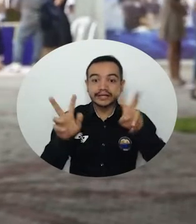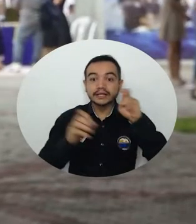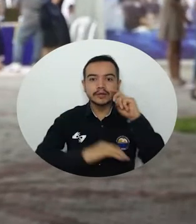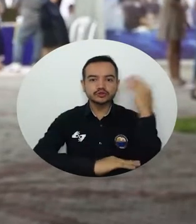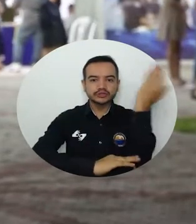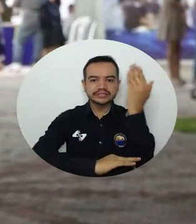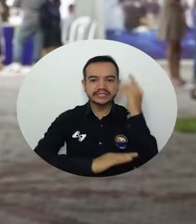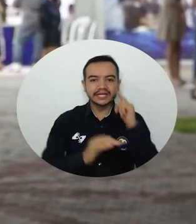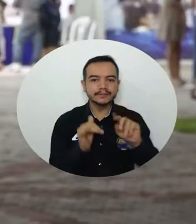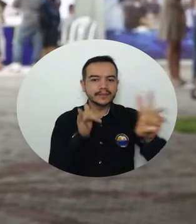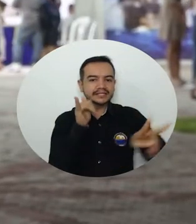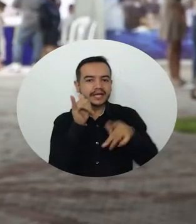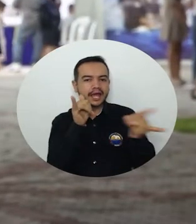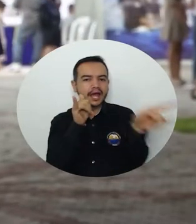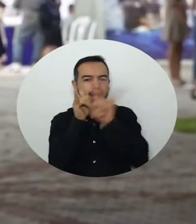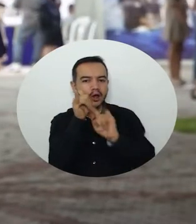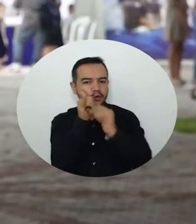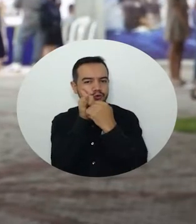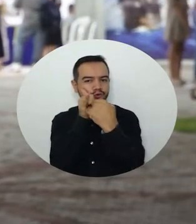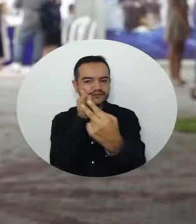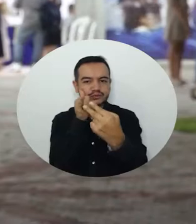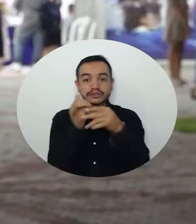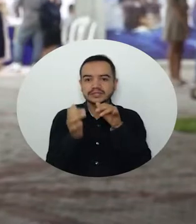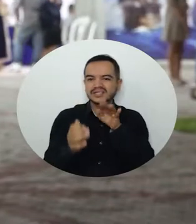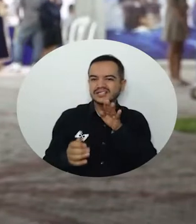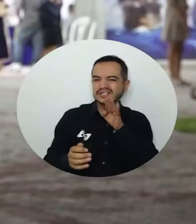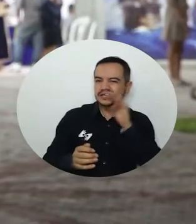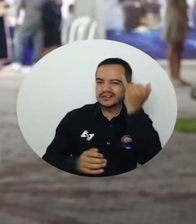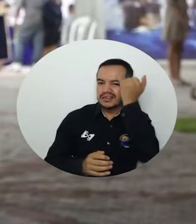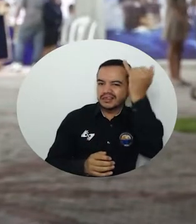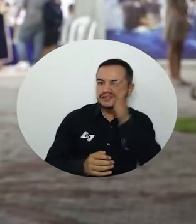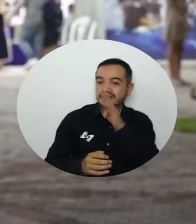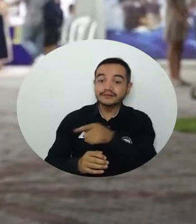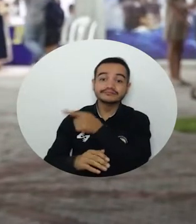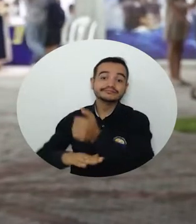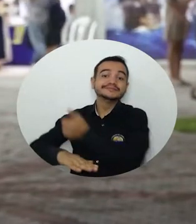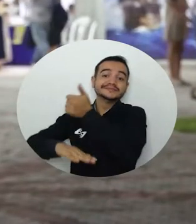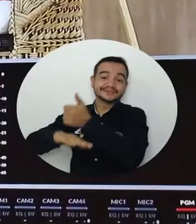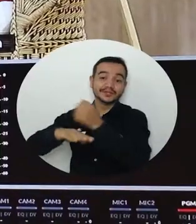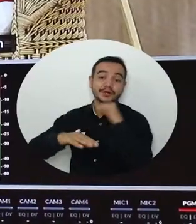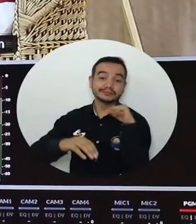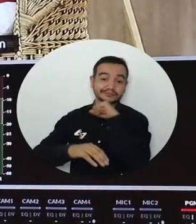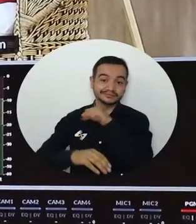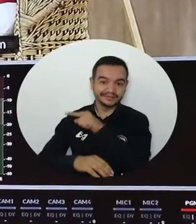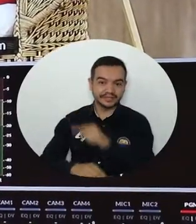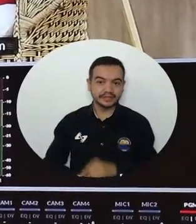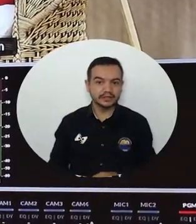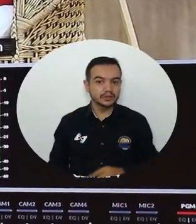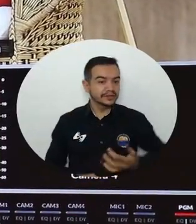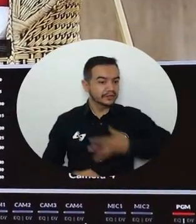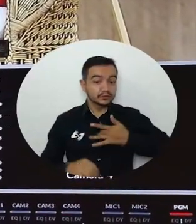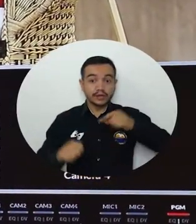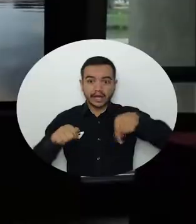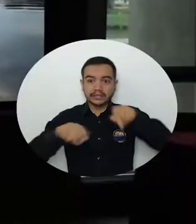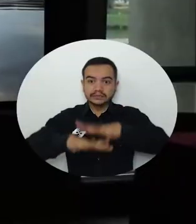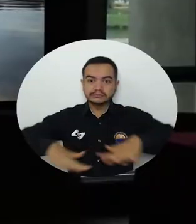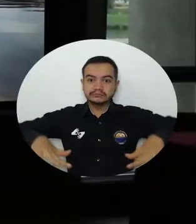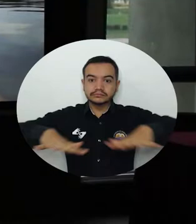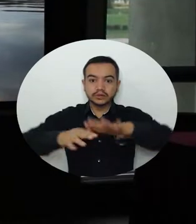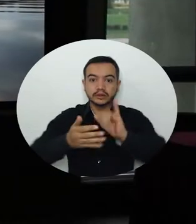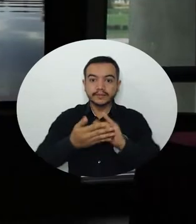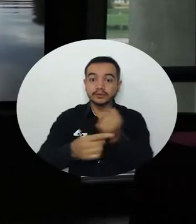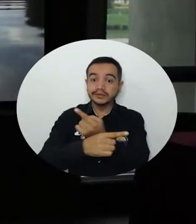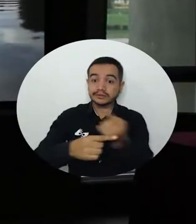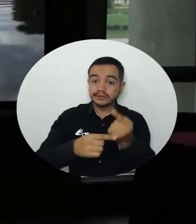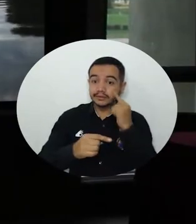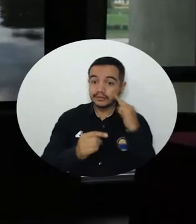cine y audiovisuales. La idea inicial es del rector Pablo Vera Salazar. Siento que estos eventos, en el marco sobre todo de la